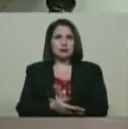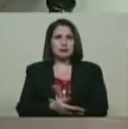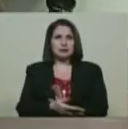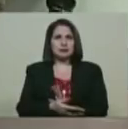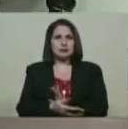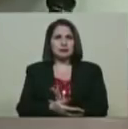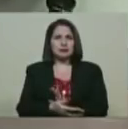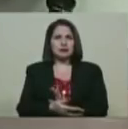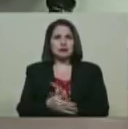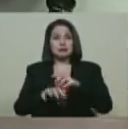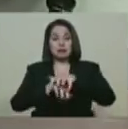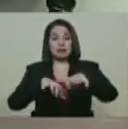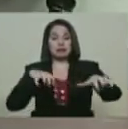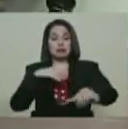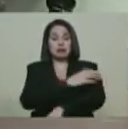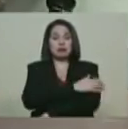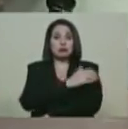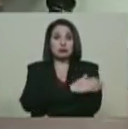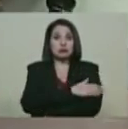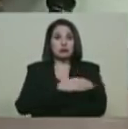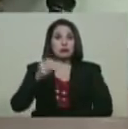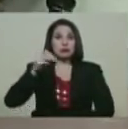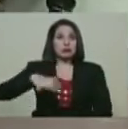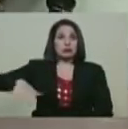la mayoría de la oposición venezolana.